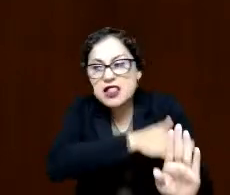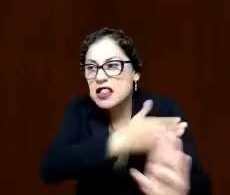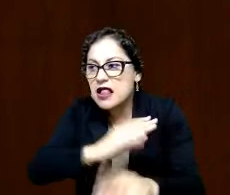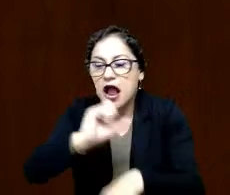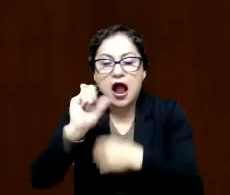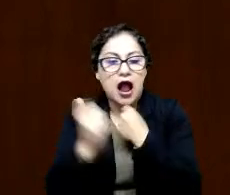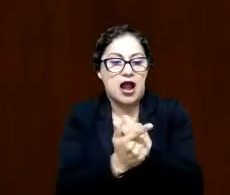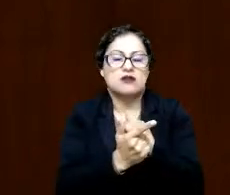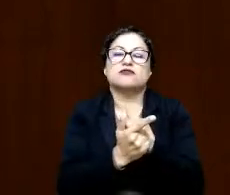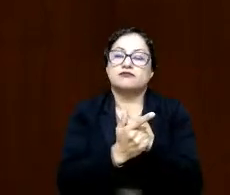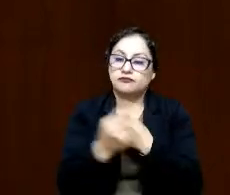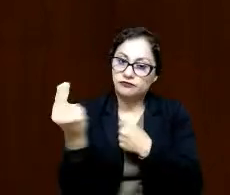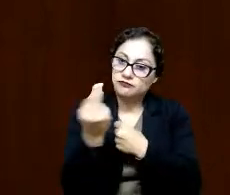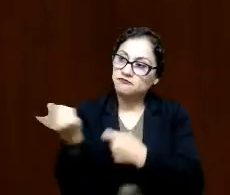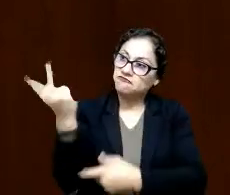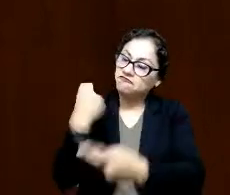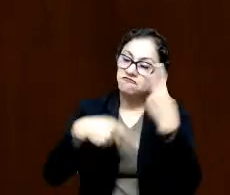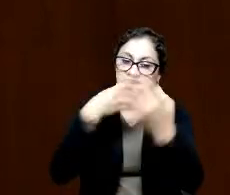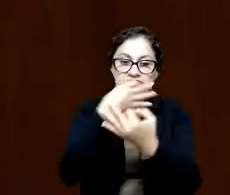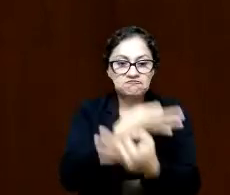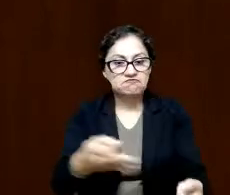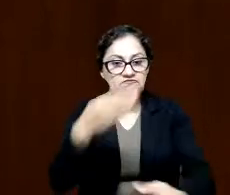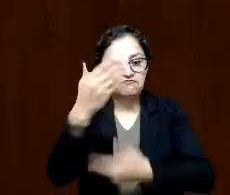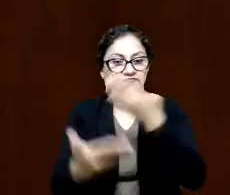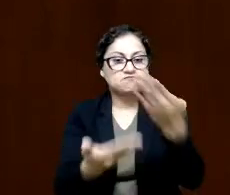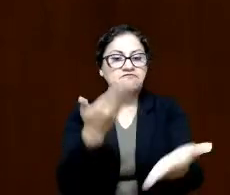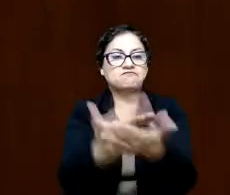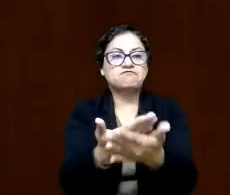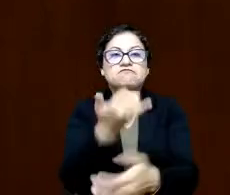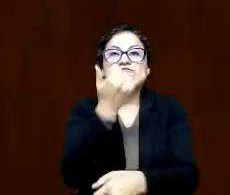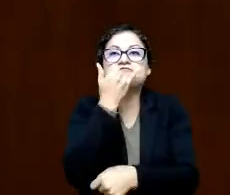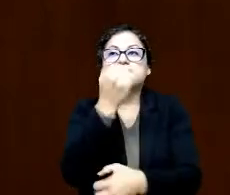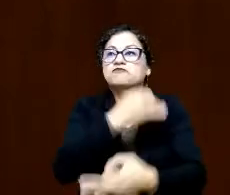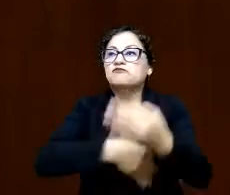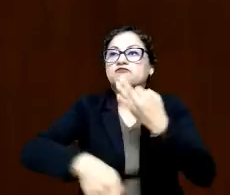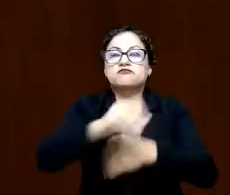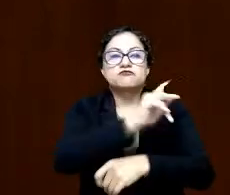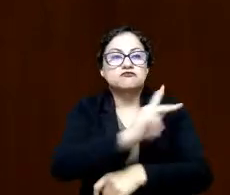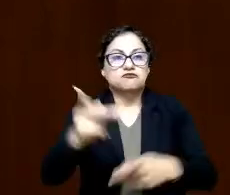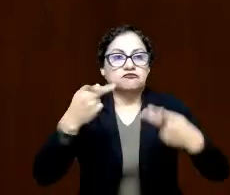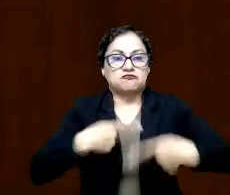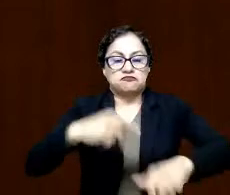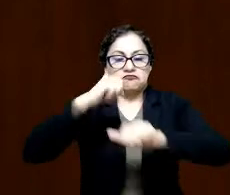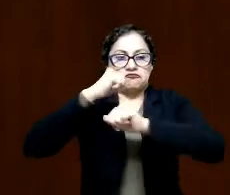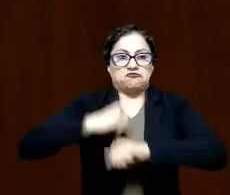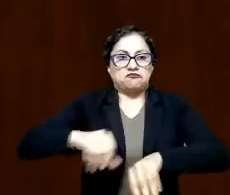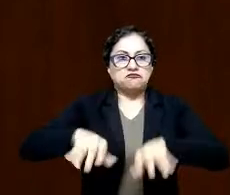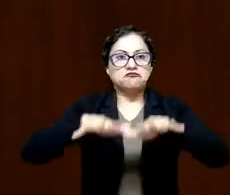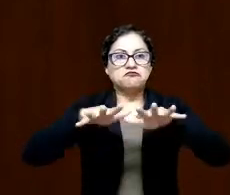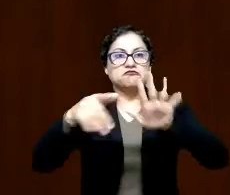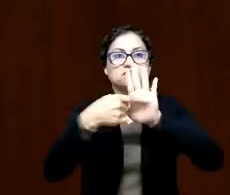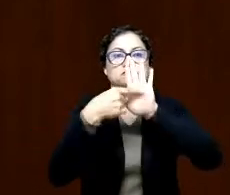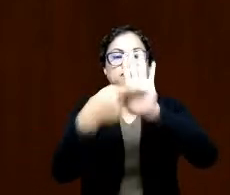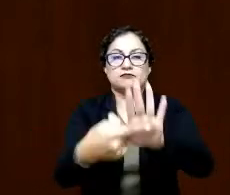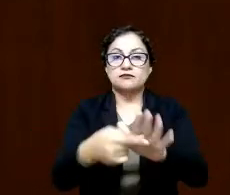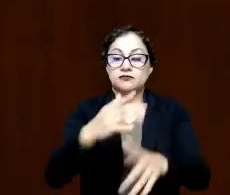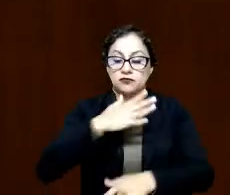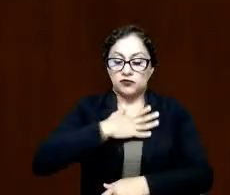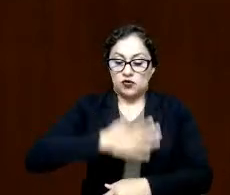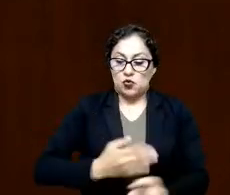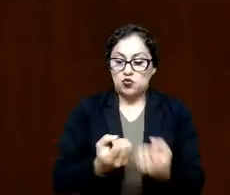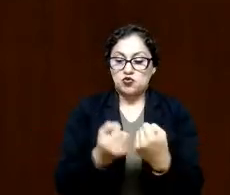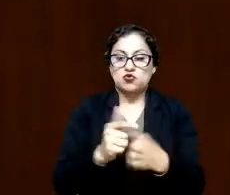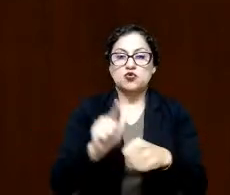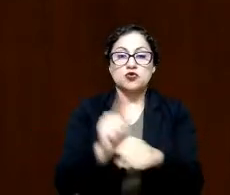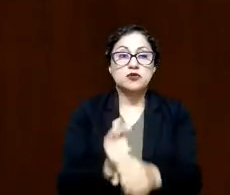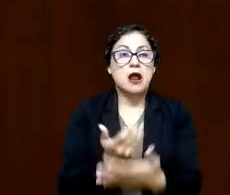esferas públicas para que se resarza este daño. La justicia social no puede esperar más. En un mundo de derechos, de la